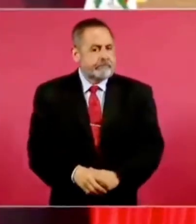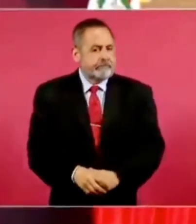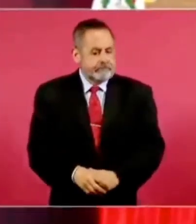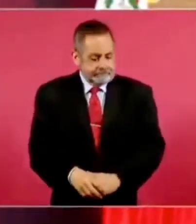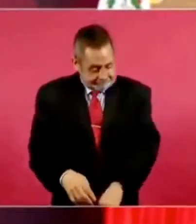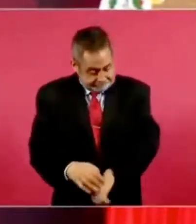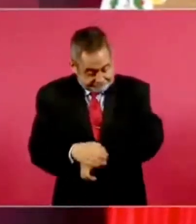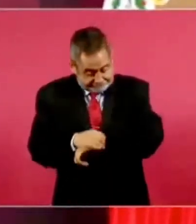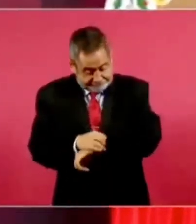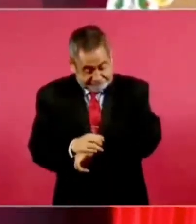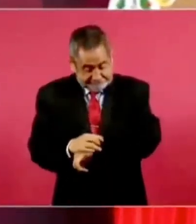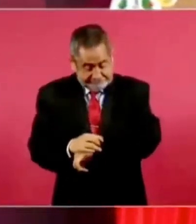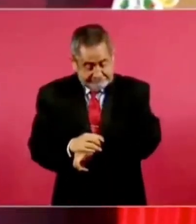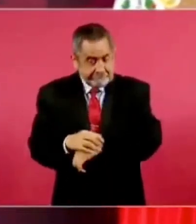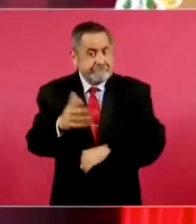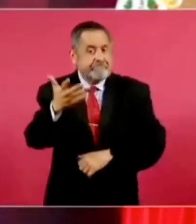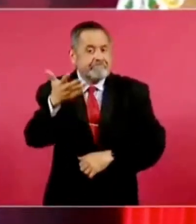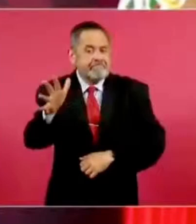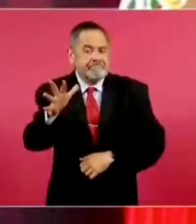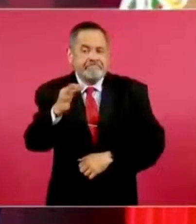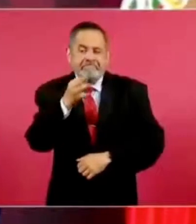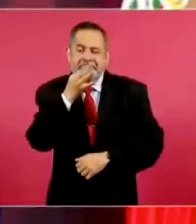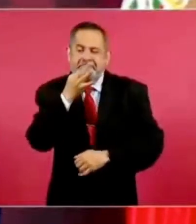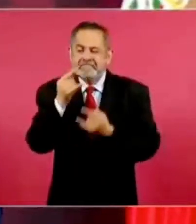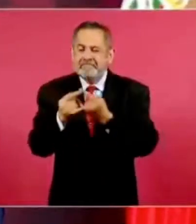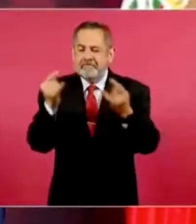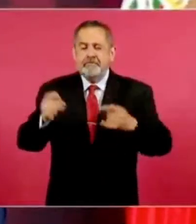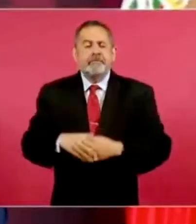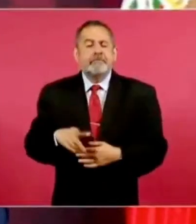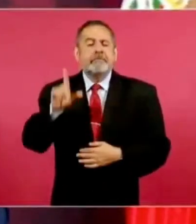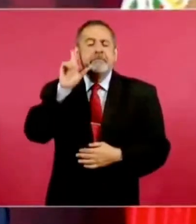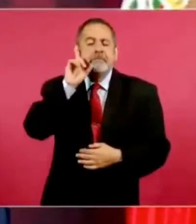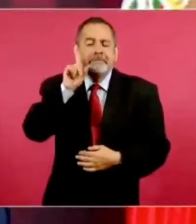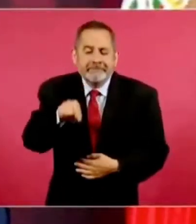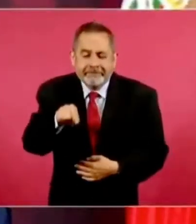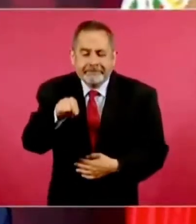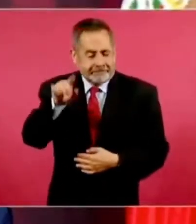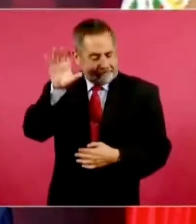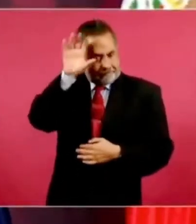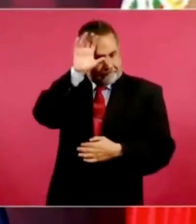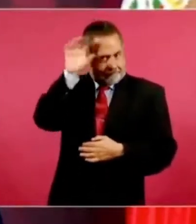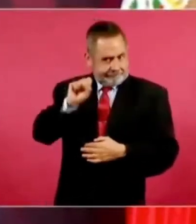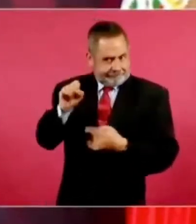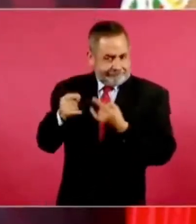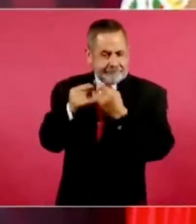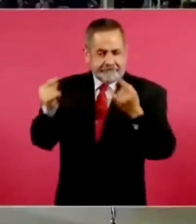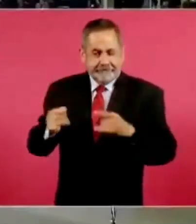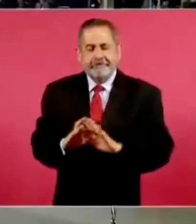Nos llevó 10 minutos. Mañana vamos con Morelos, pero vamos